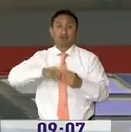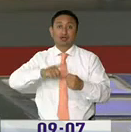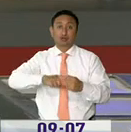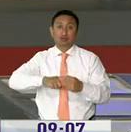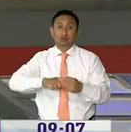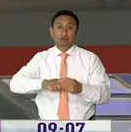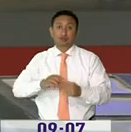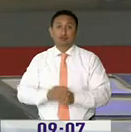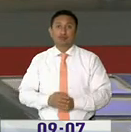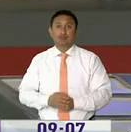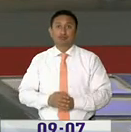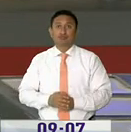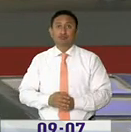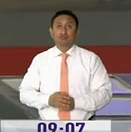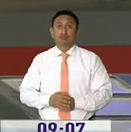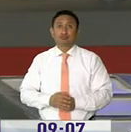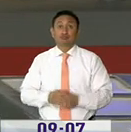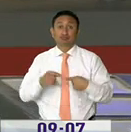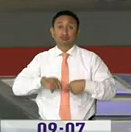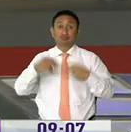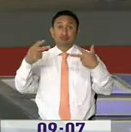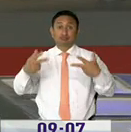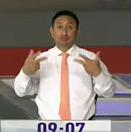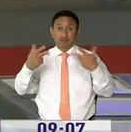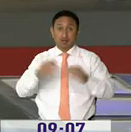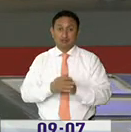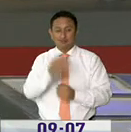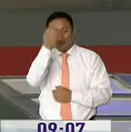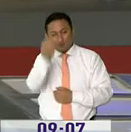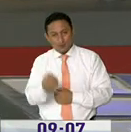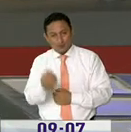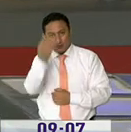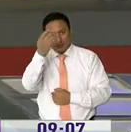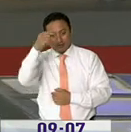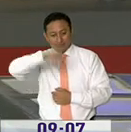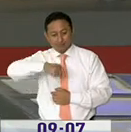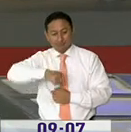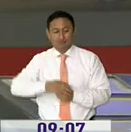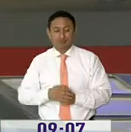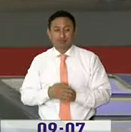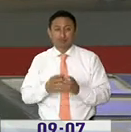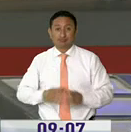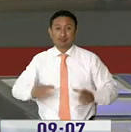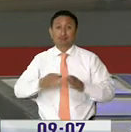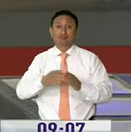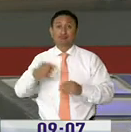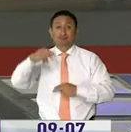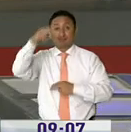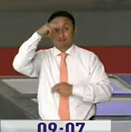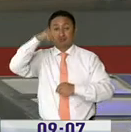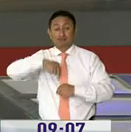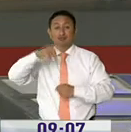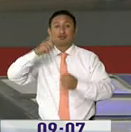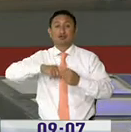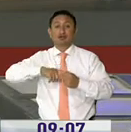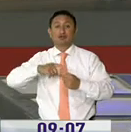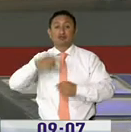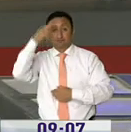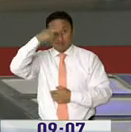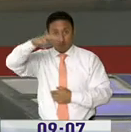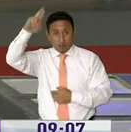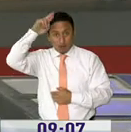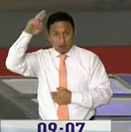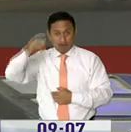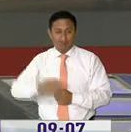Quito. Señor Díaz, estamos en pantalla. Buenos días desde el foro principal de nuestro canal en la ciudad de Quito. Le saluda Roberto